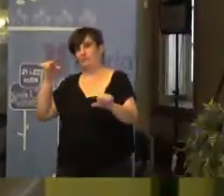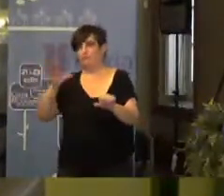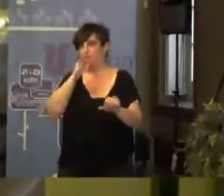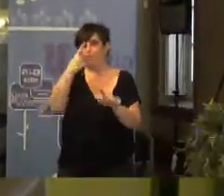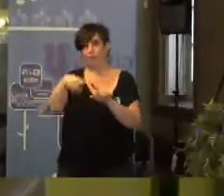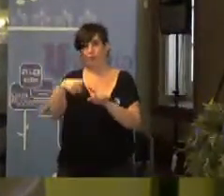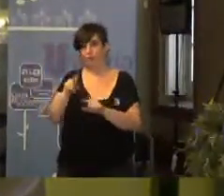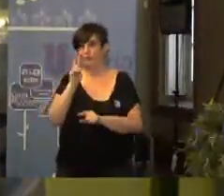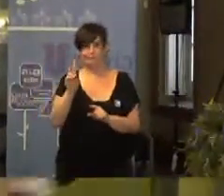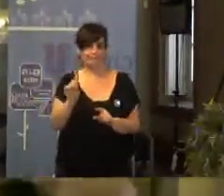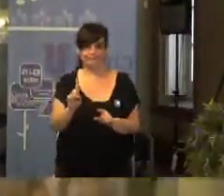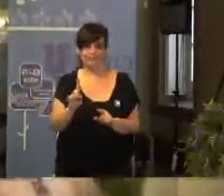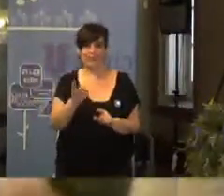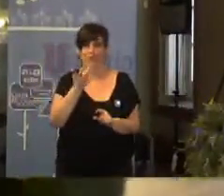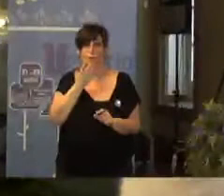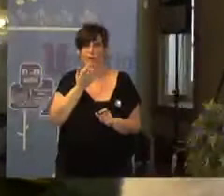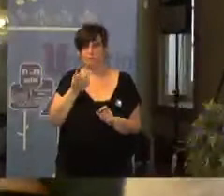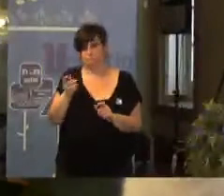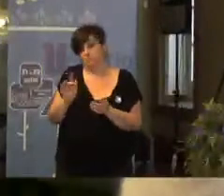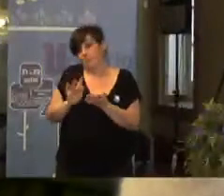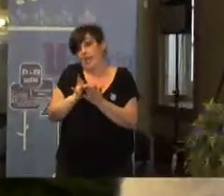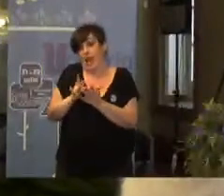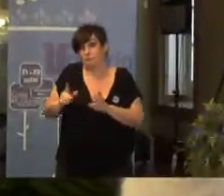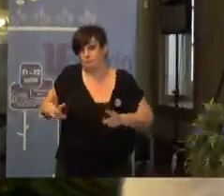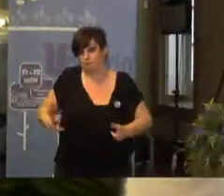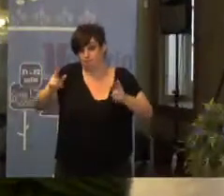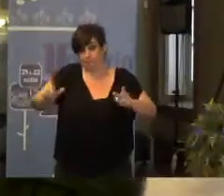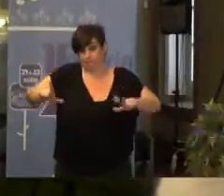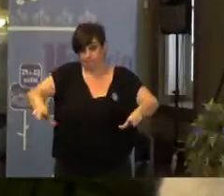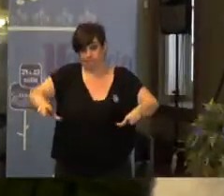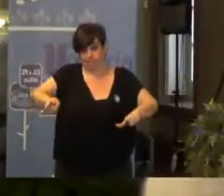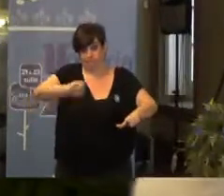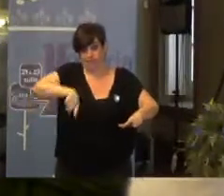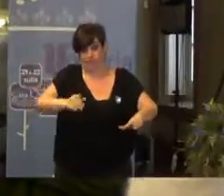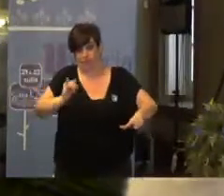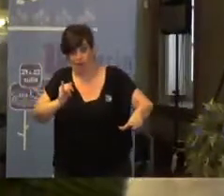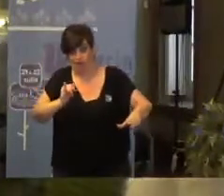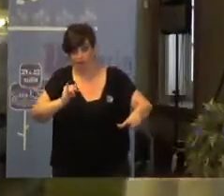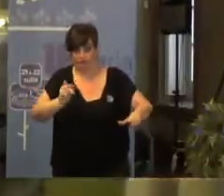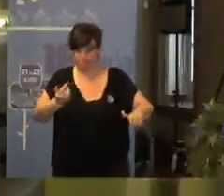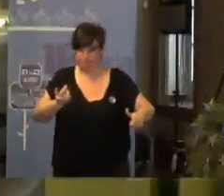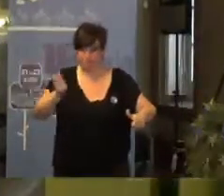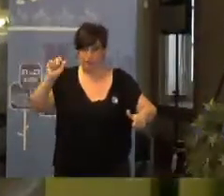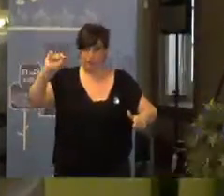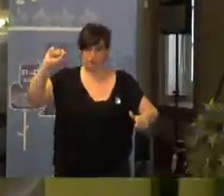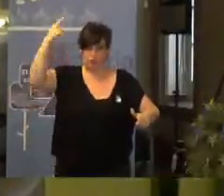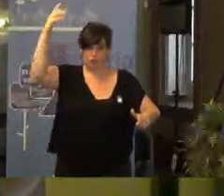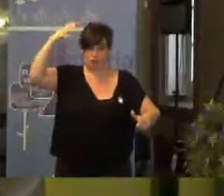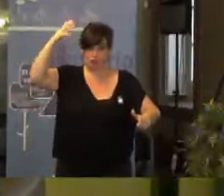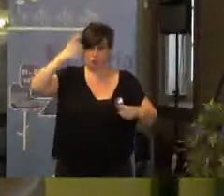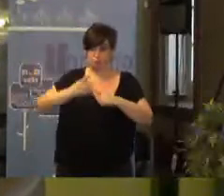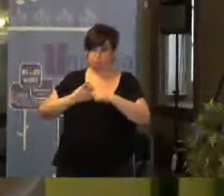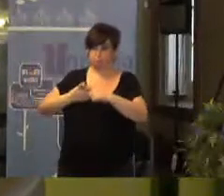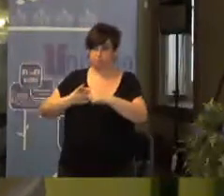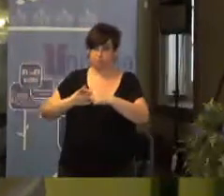entón, unha vez que temos un cachiño de leira, compartilo. Mirade, eu son dun partido que comparte pouco, porque ten vocación de